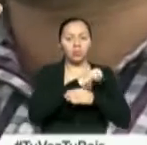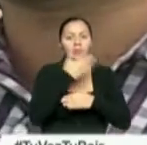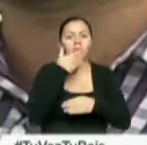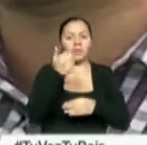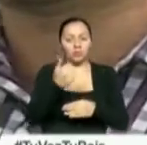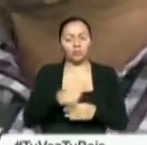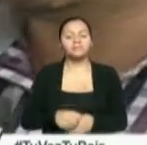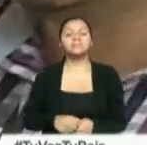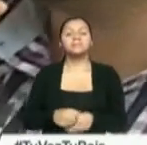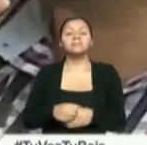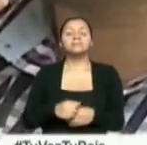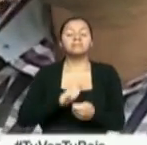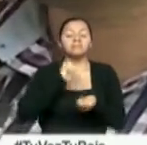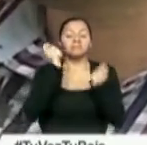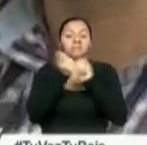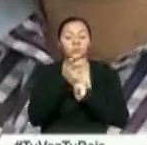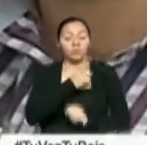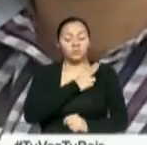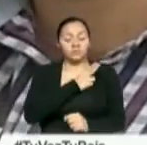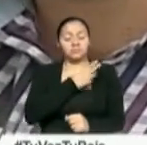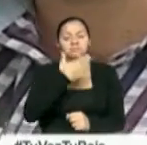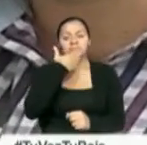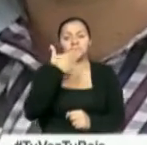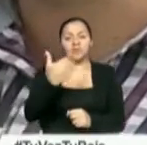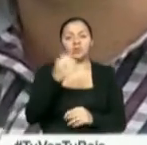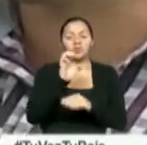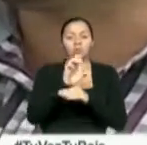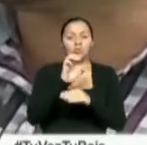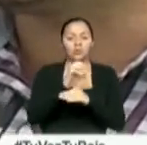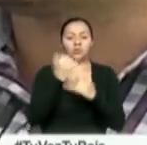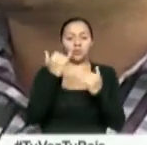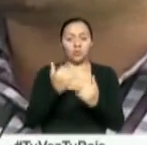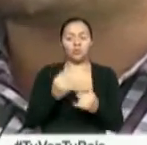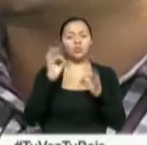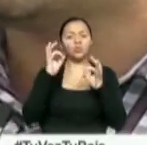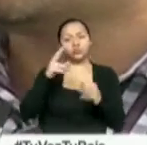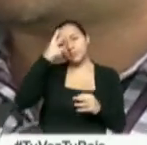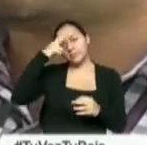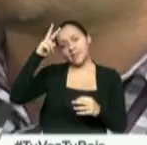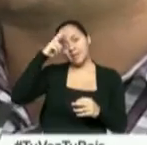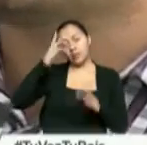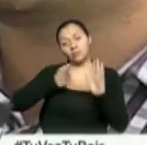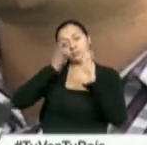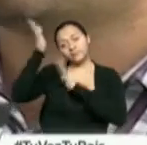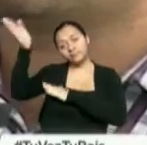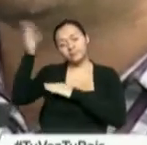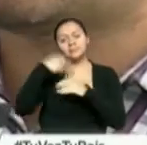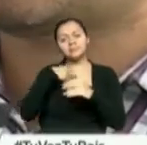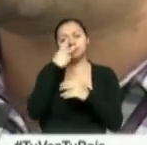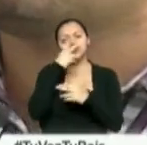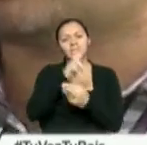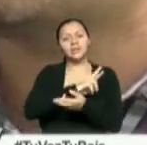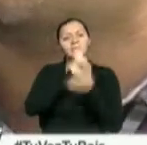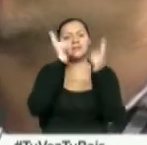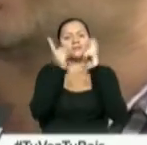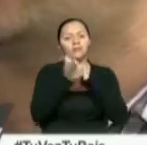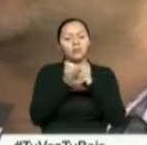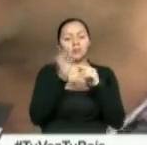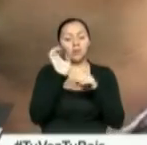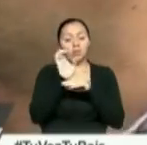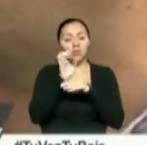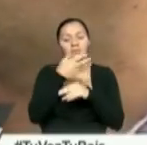educación superior presidente éste ha sido reconocida justamente ahora en guadalajara como el país ecuador con la reforma integral más